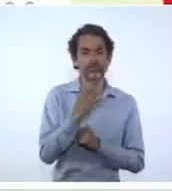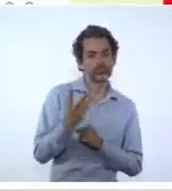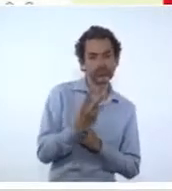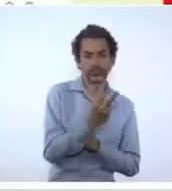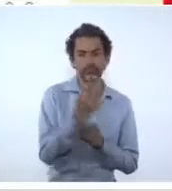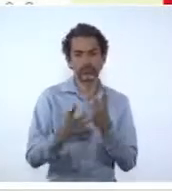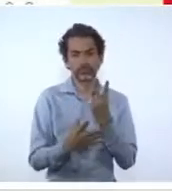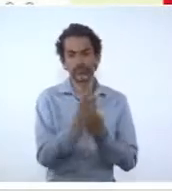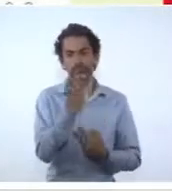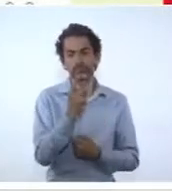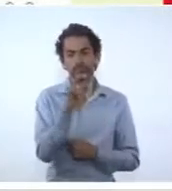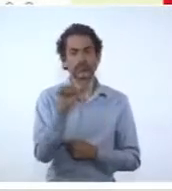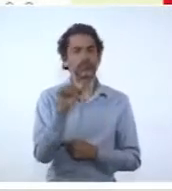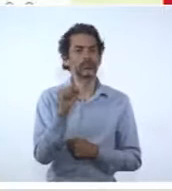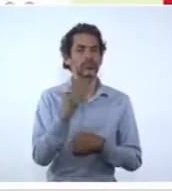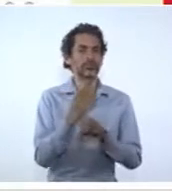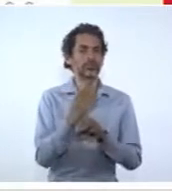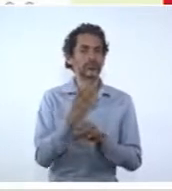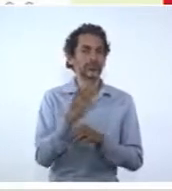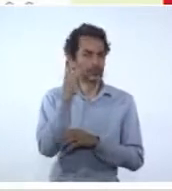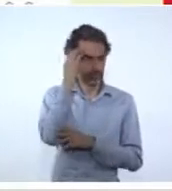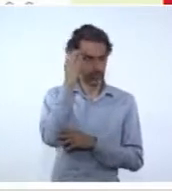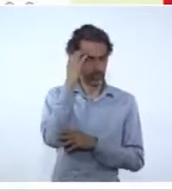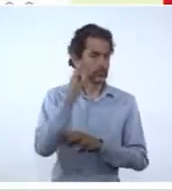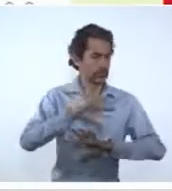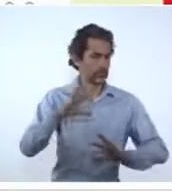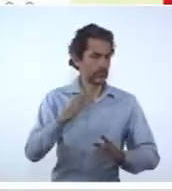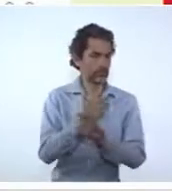de 60 camas que han sido desocupadas en los